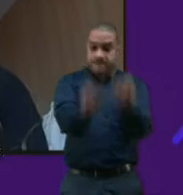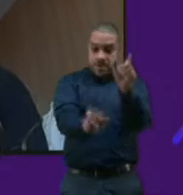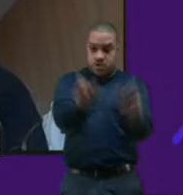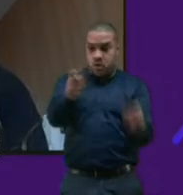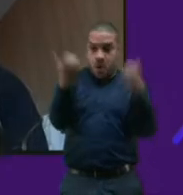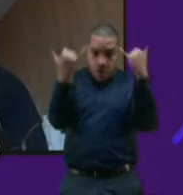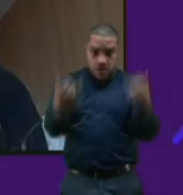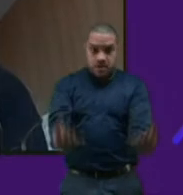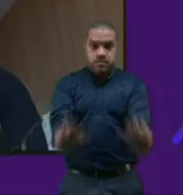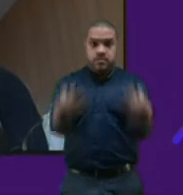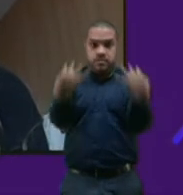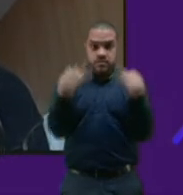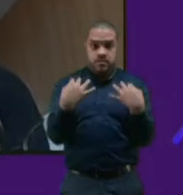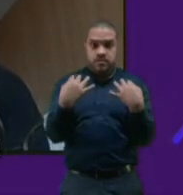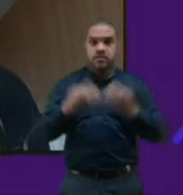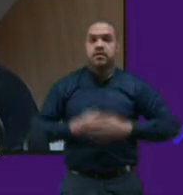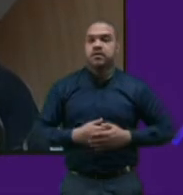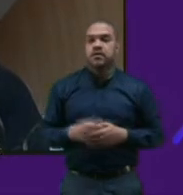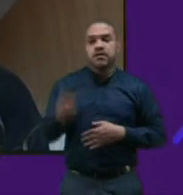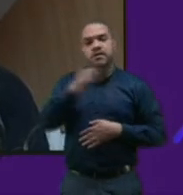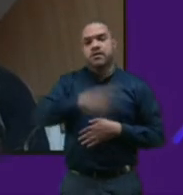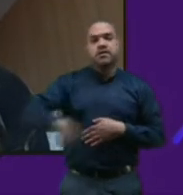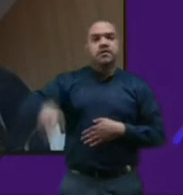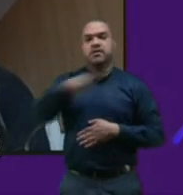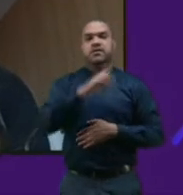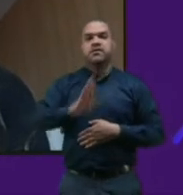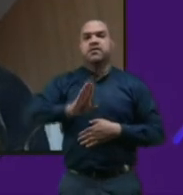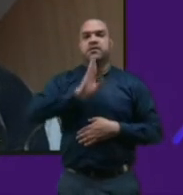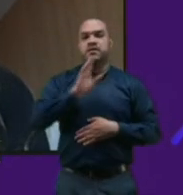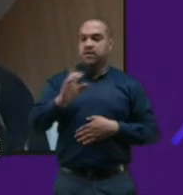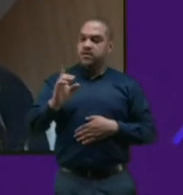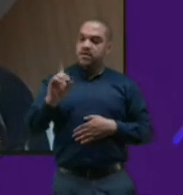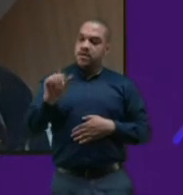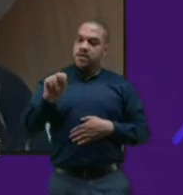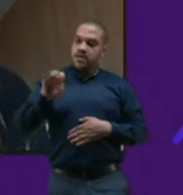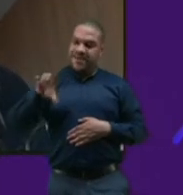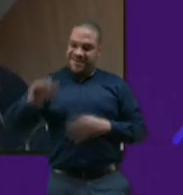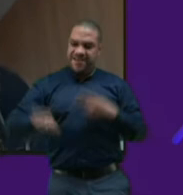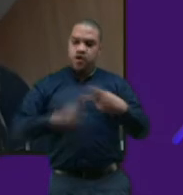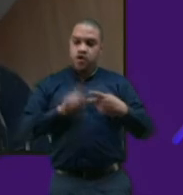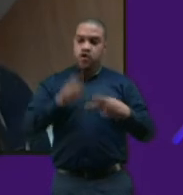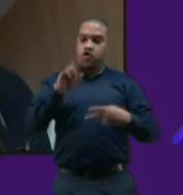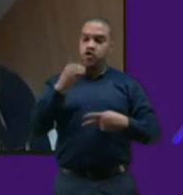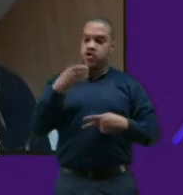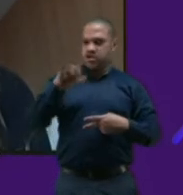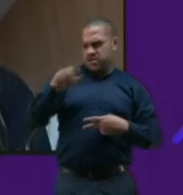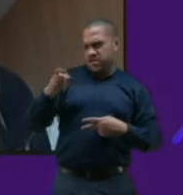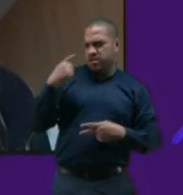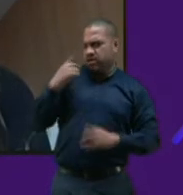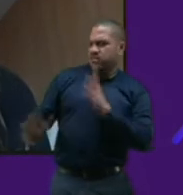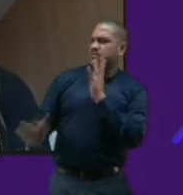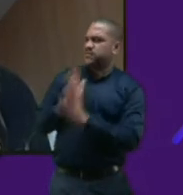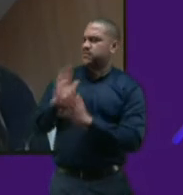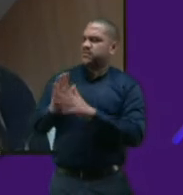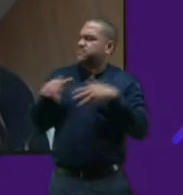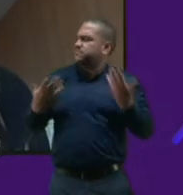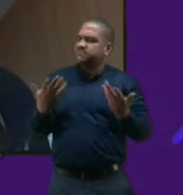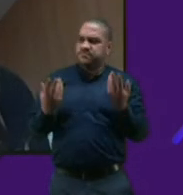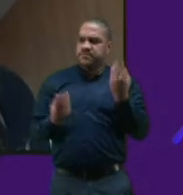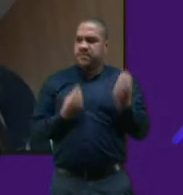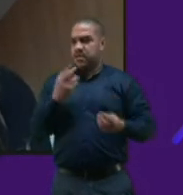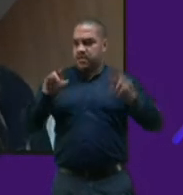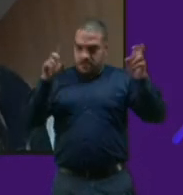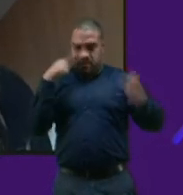yo quiero que con Rodrigo y Daniela hablemos un poquito del tema del levantamiento de capital. Obviamente con Patria